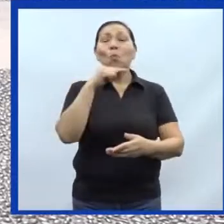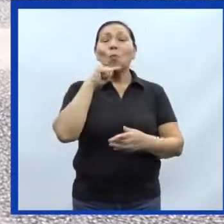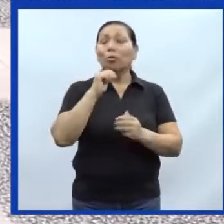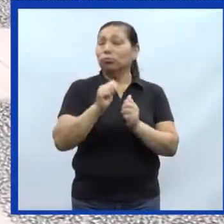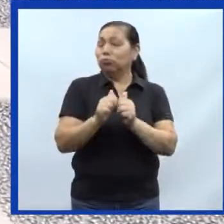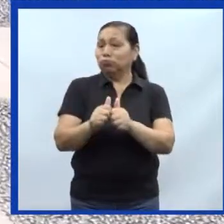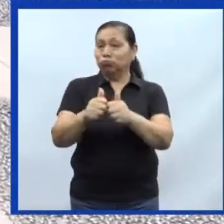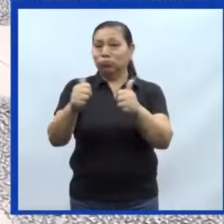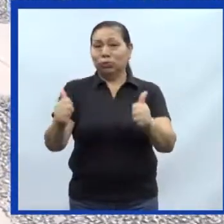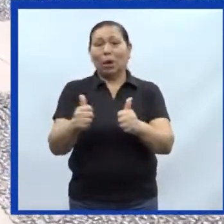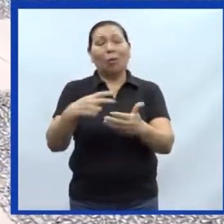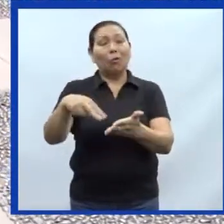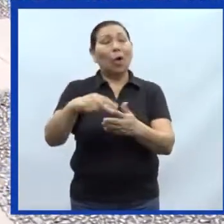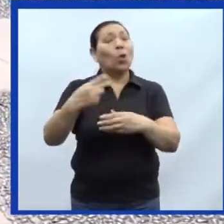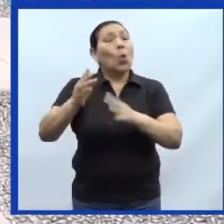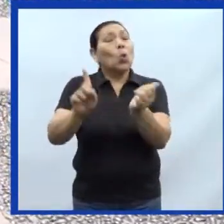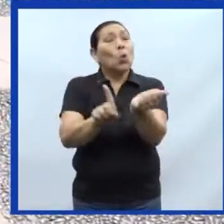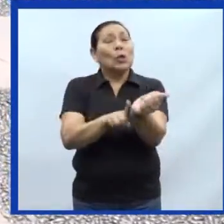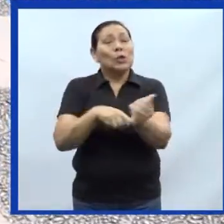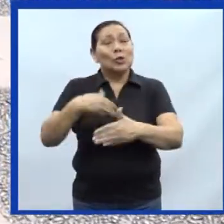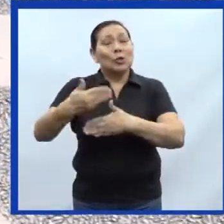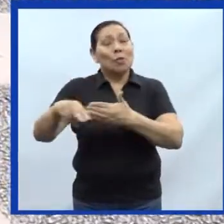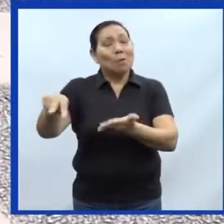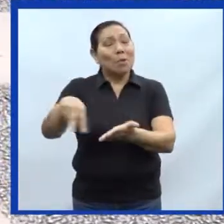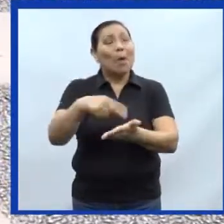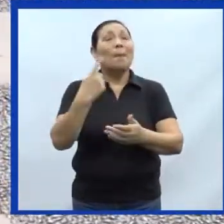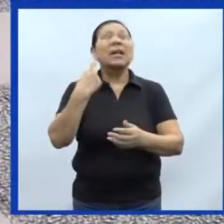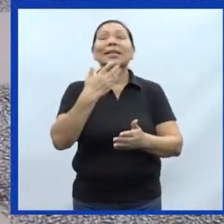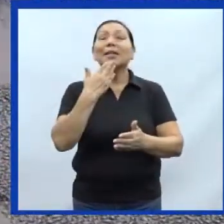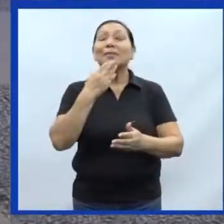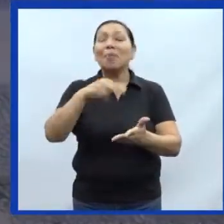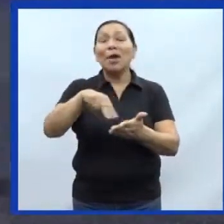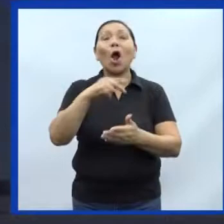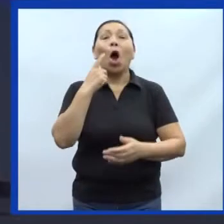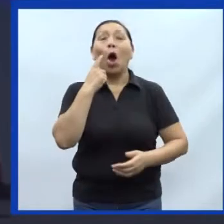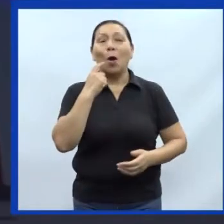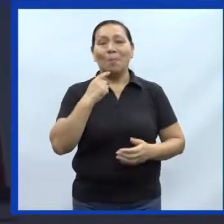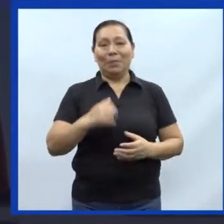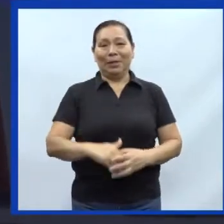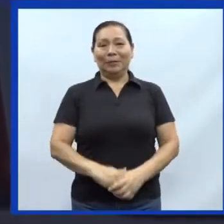rompe esquemas en una danza tradicionalmente bailada por hombres.